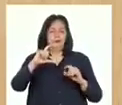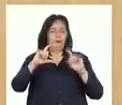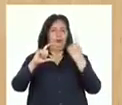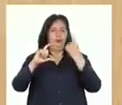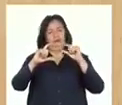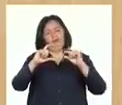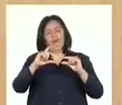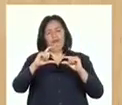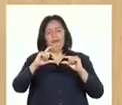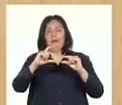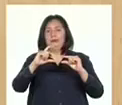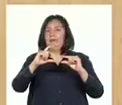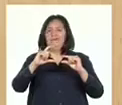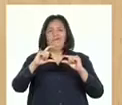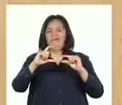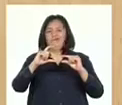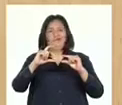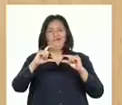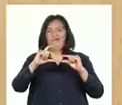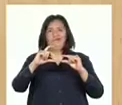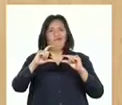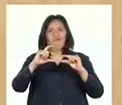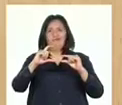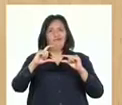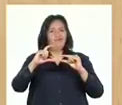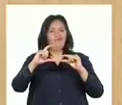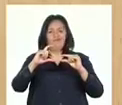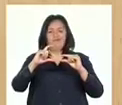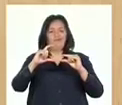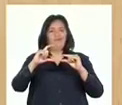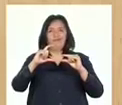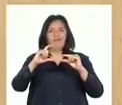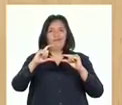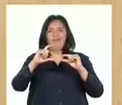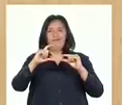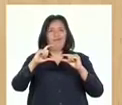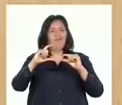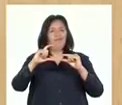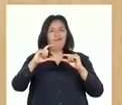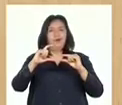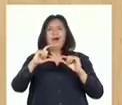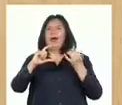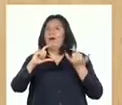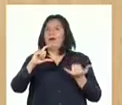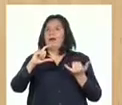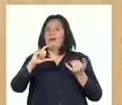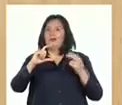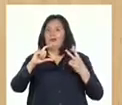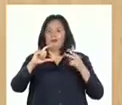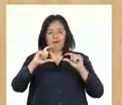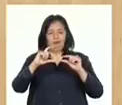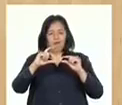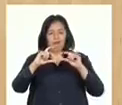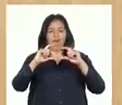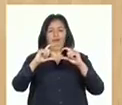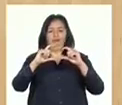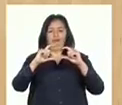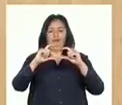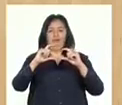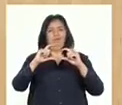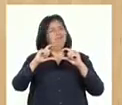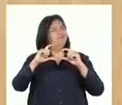cuadradito. Aún no llegamos a la altura del borrador. Ahora tenemos dos